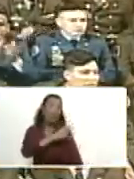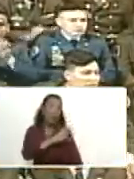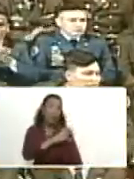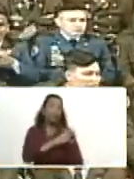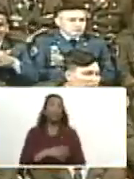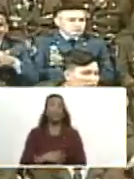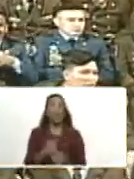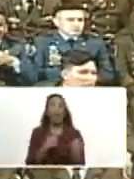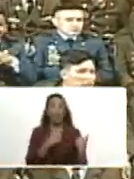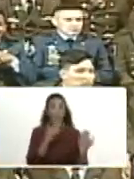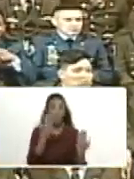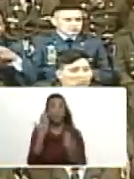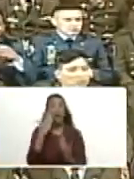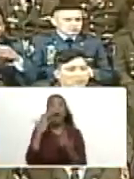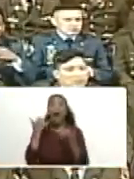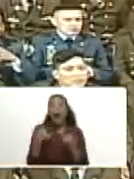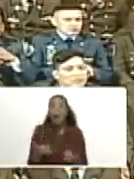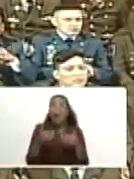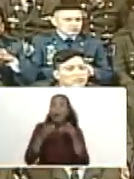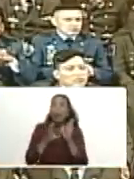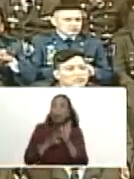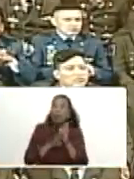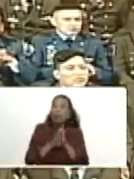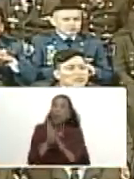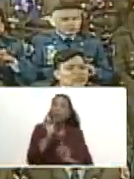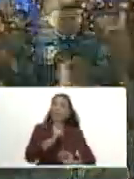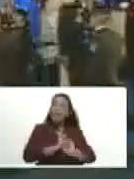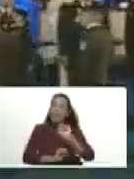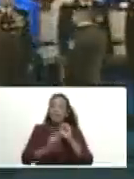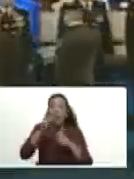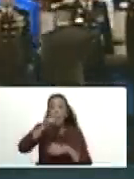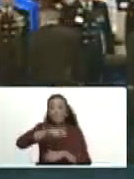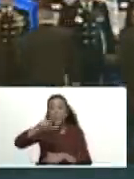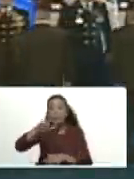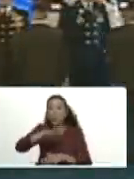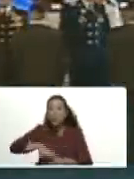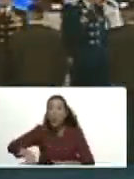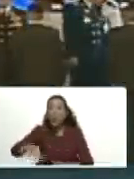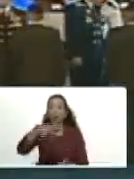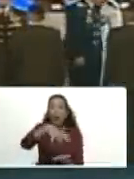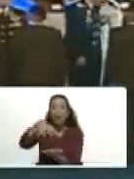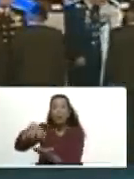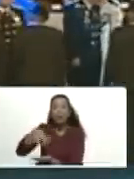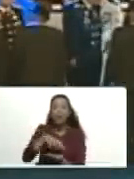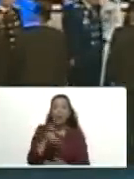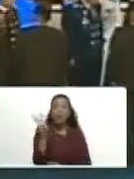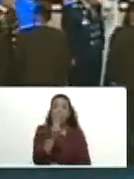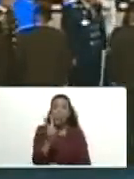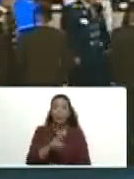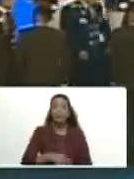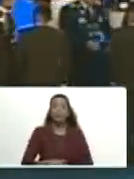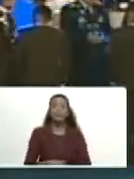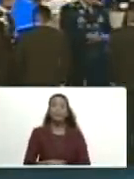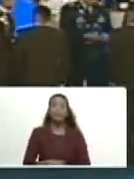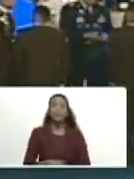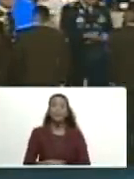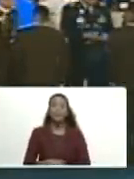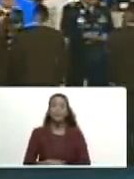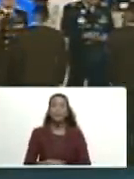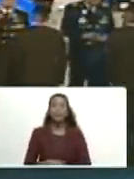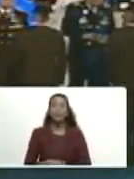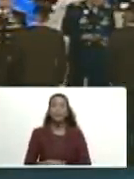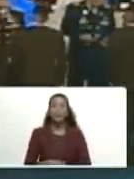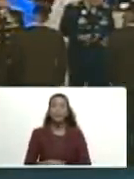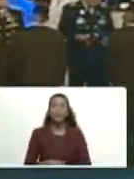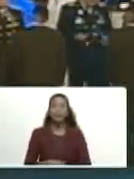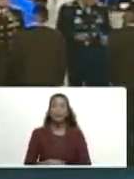Y es que precisamente se le ha dado continuidad a la defensa del territorio venezolano por parte de la Fuerza Armada Nacional Bolivariana.